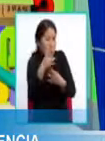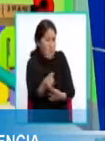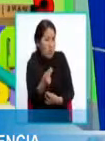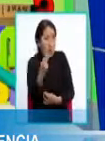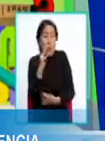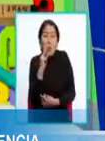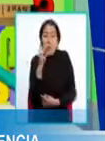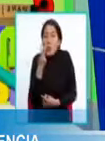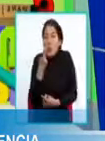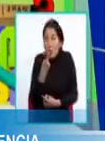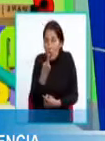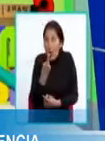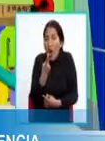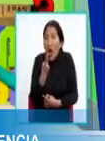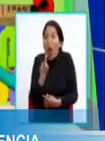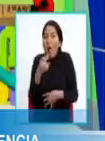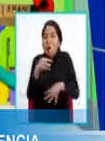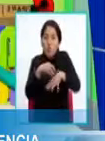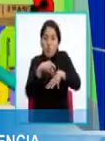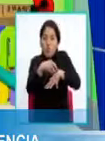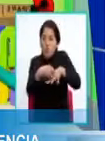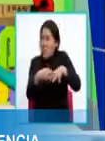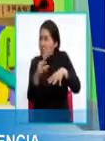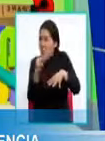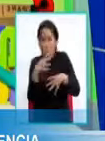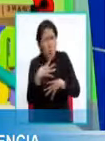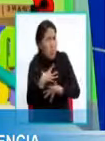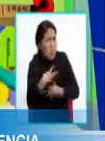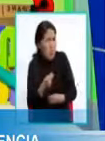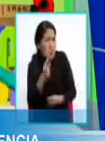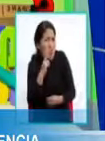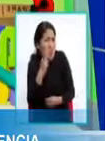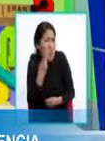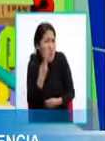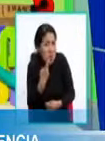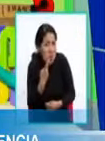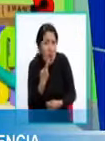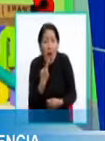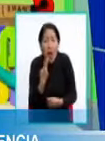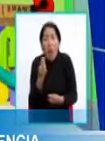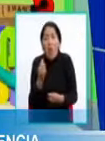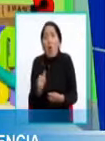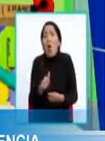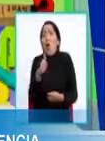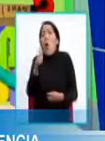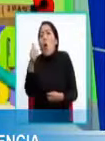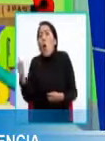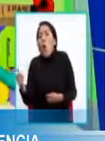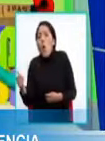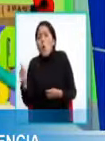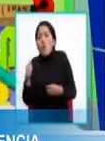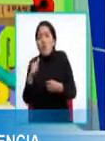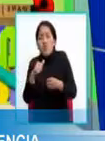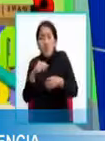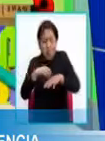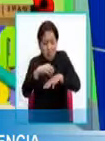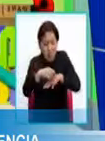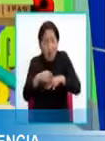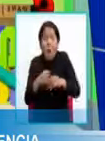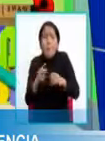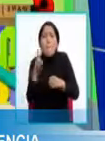que se llama una universidad, en cierta medida para sectores privilegiados de la sociedad. Estoy pensando